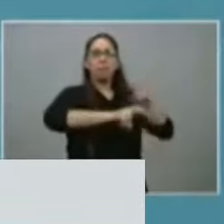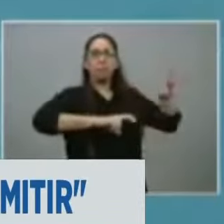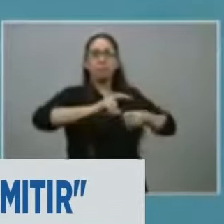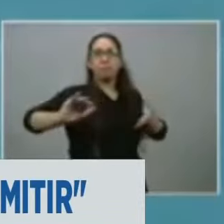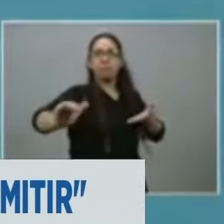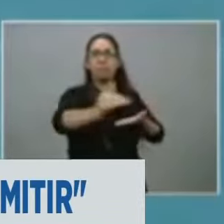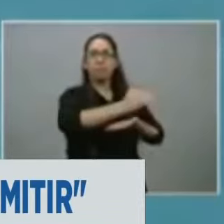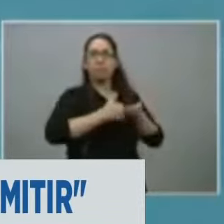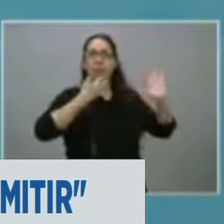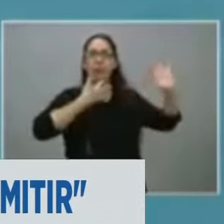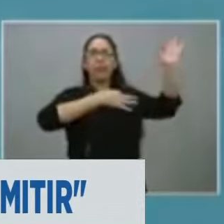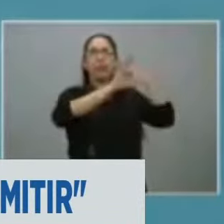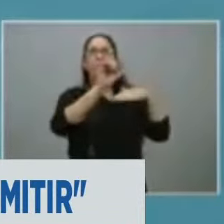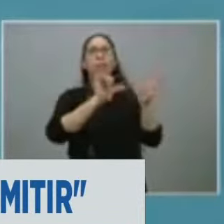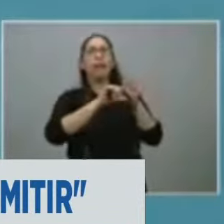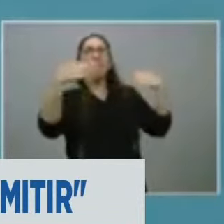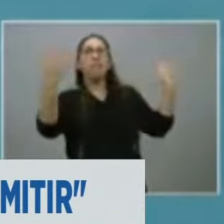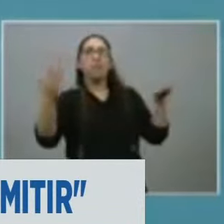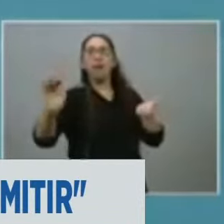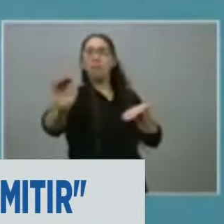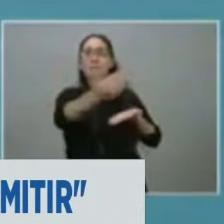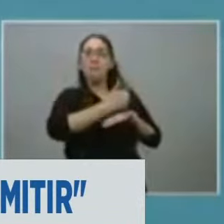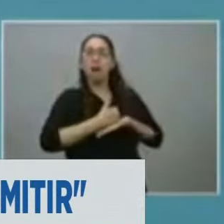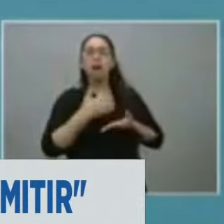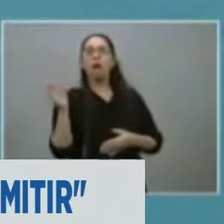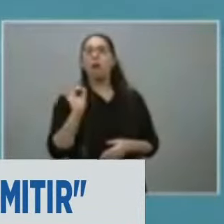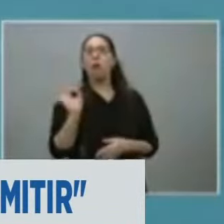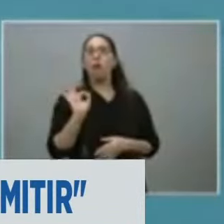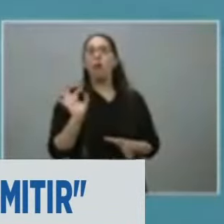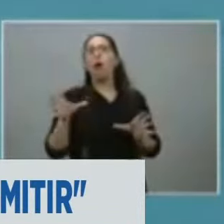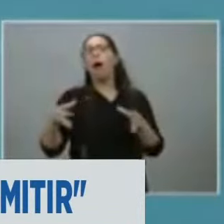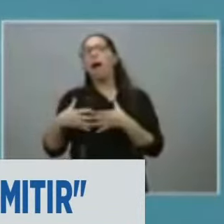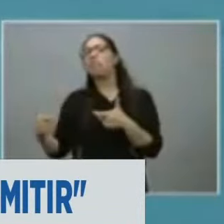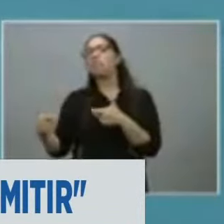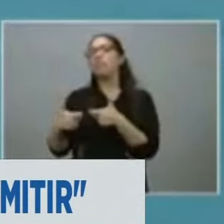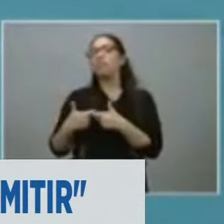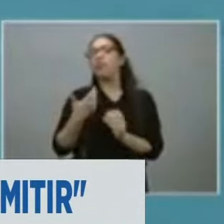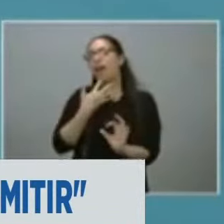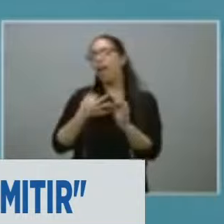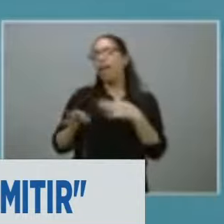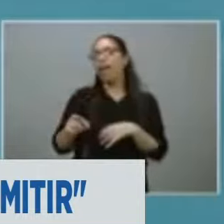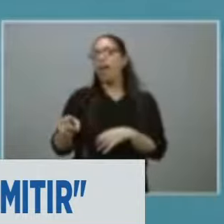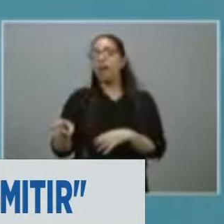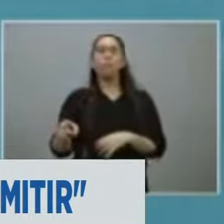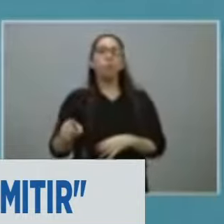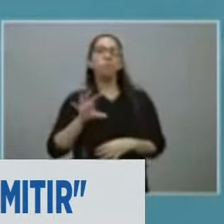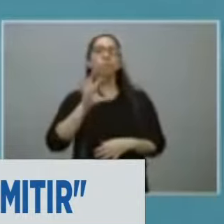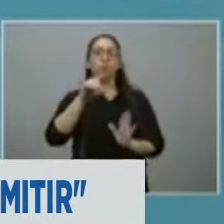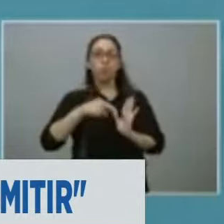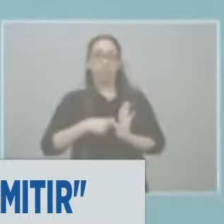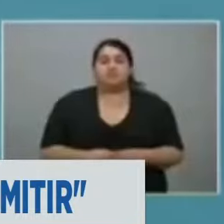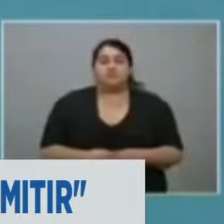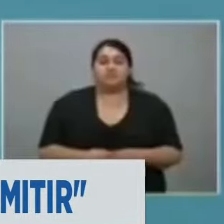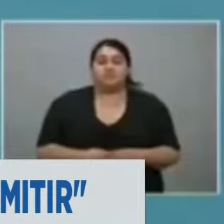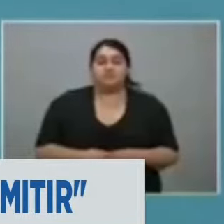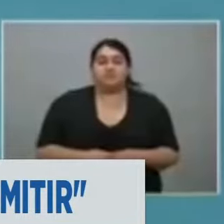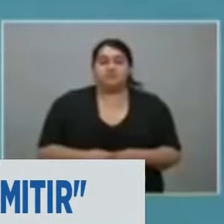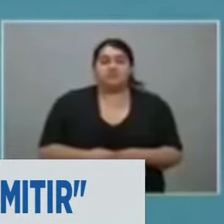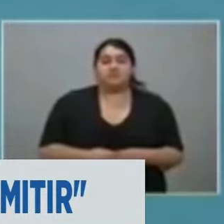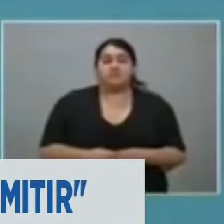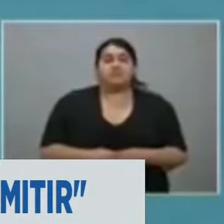quiere vender a una empresa extranjera o a un grupo amigo aerolíneas argentinas la provincia de Buenos Aires no lo va a permitir